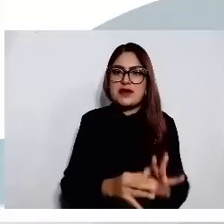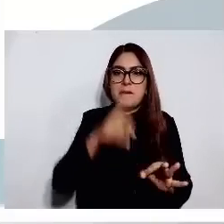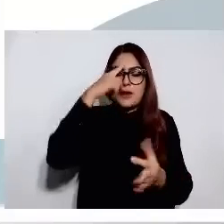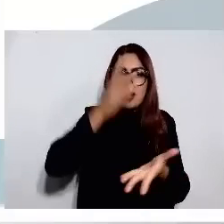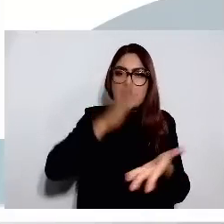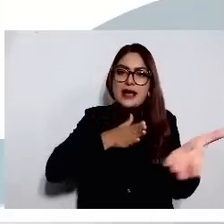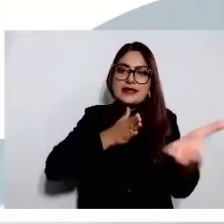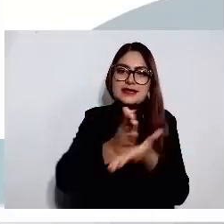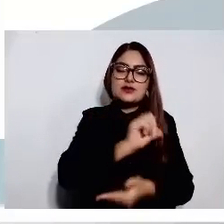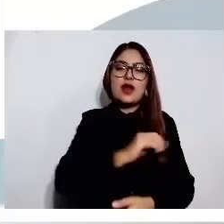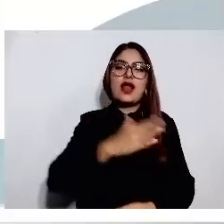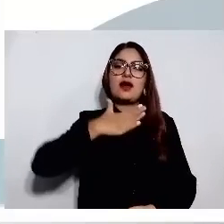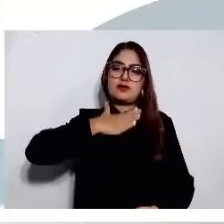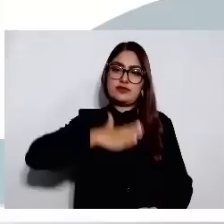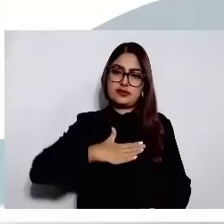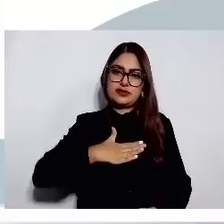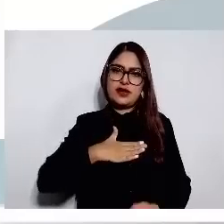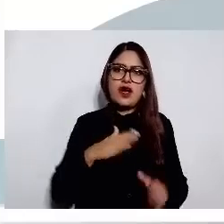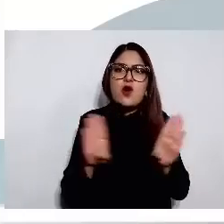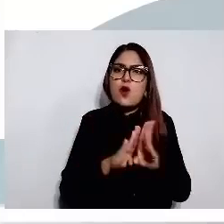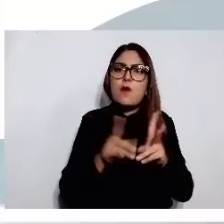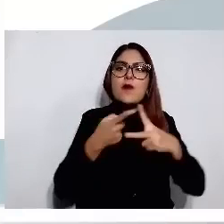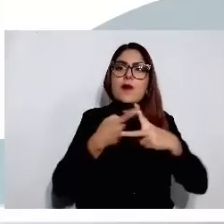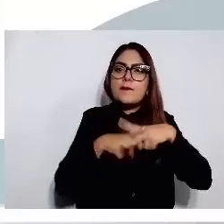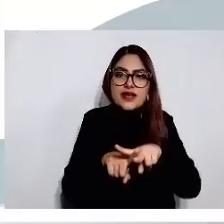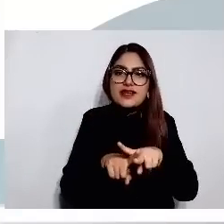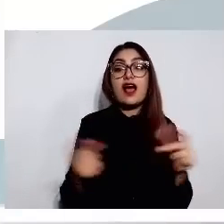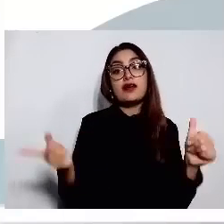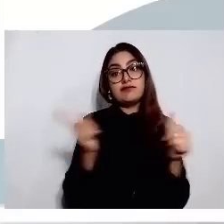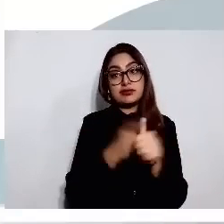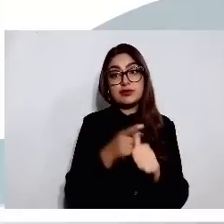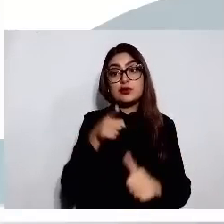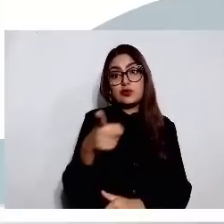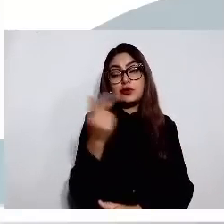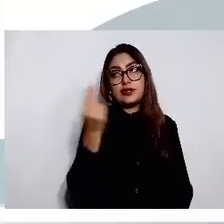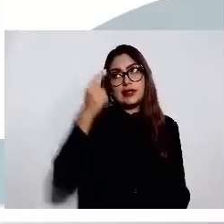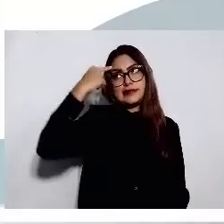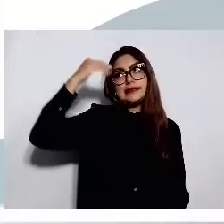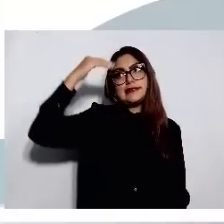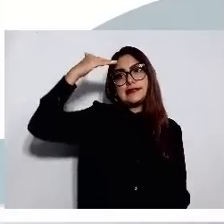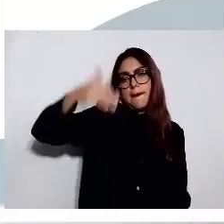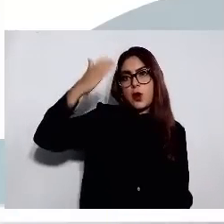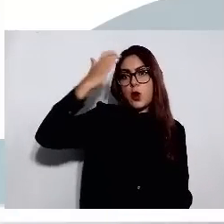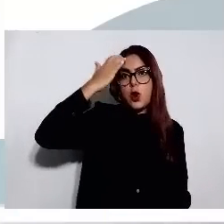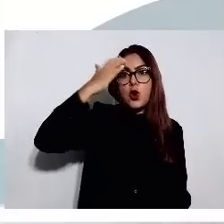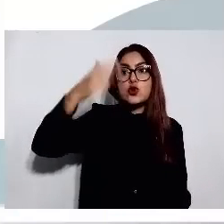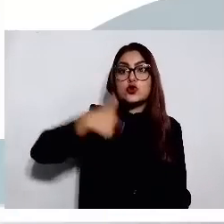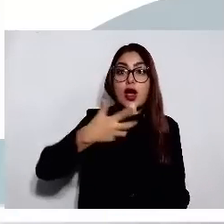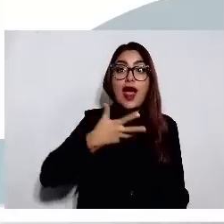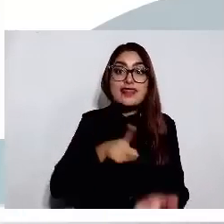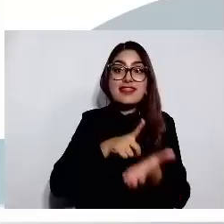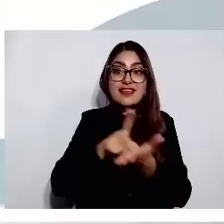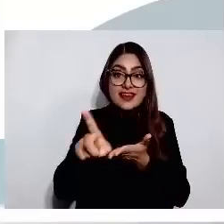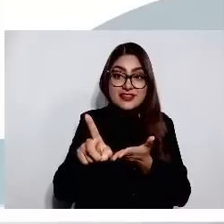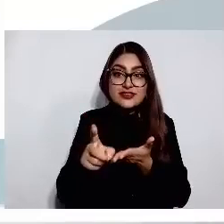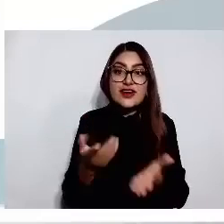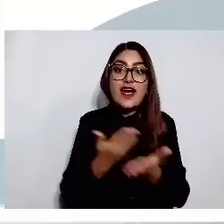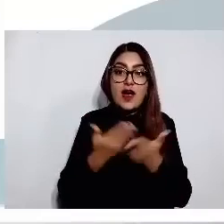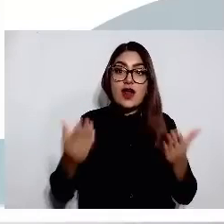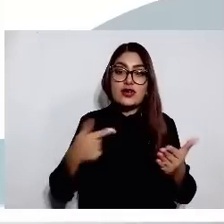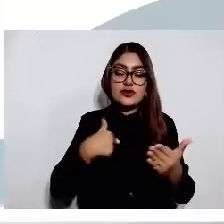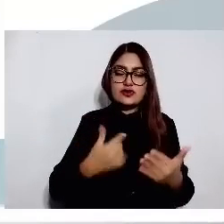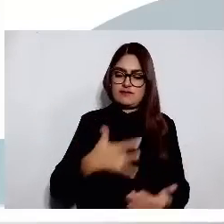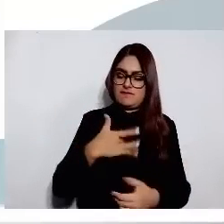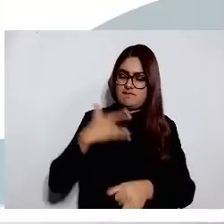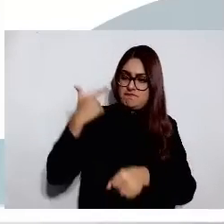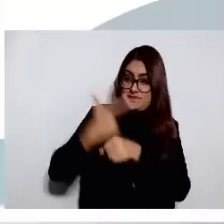comienza primero por conocer que tengo un derecho, construirme desde una sujeta de derecho y luego tener la